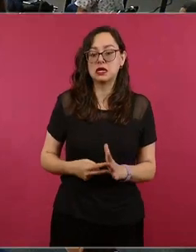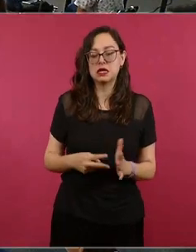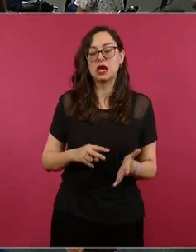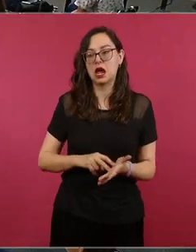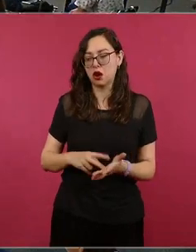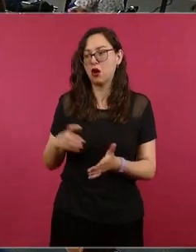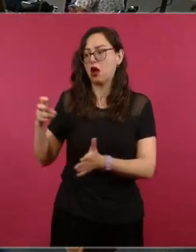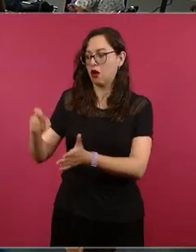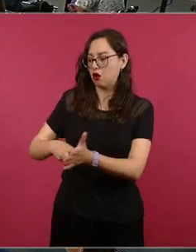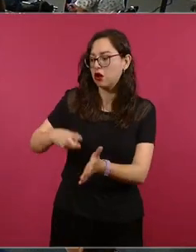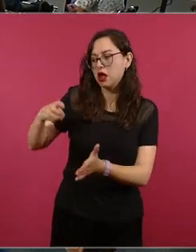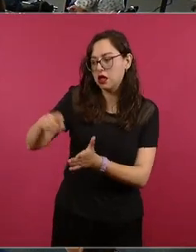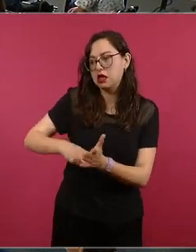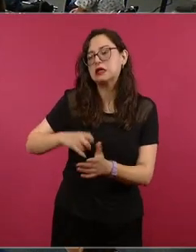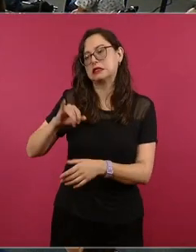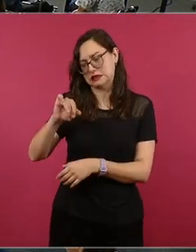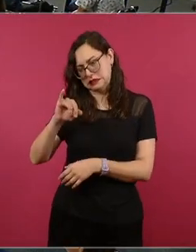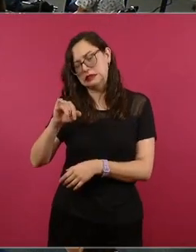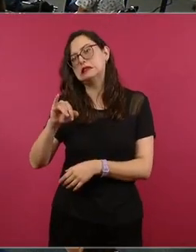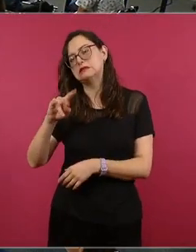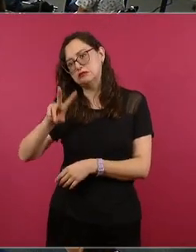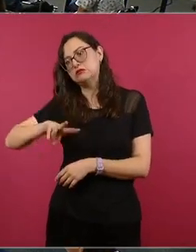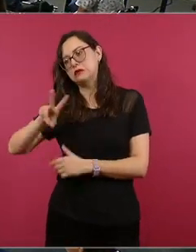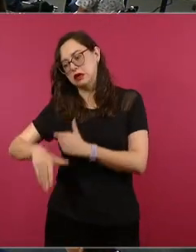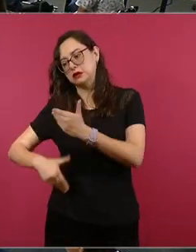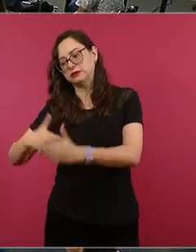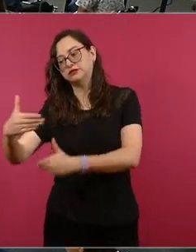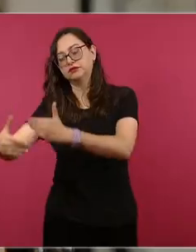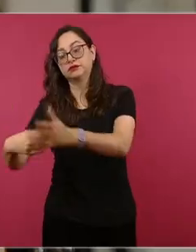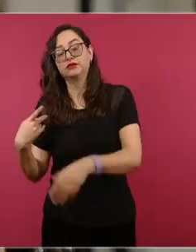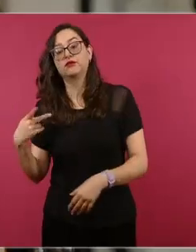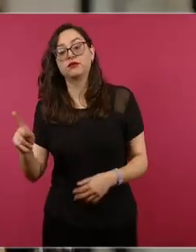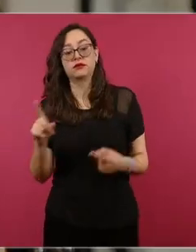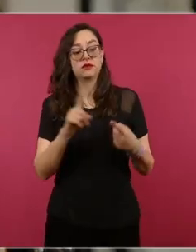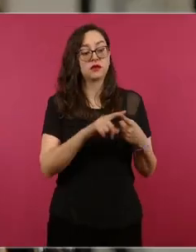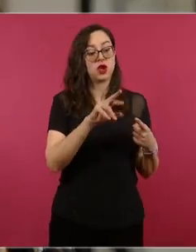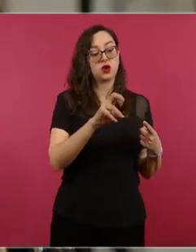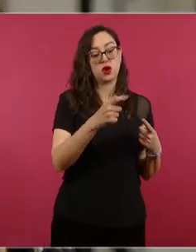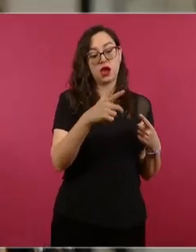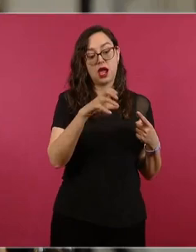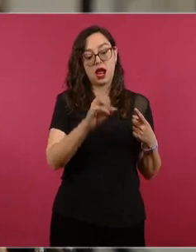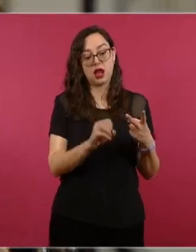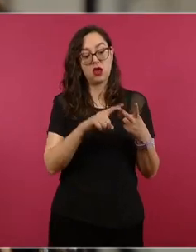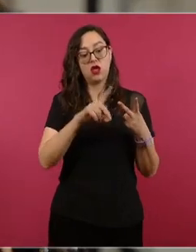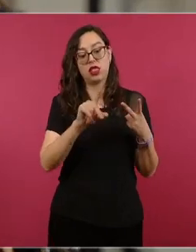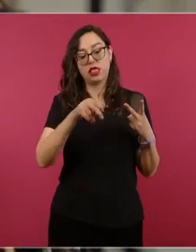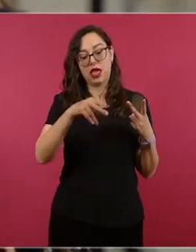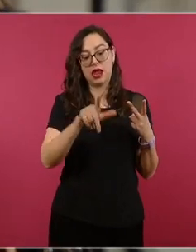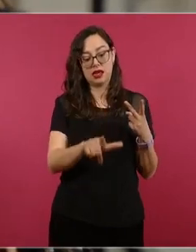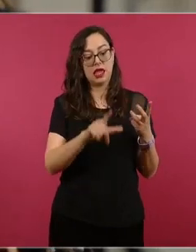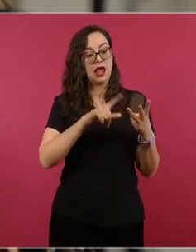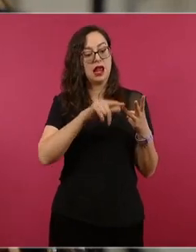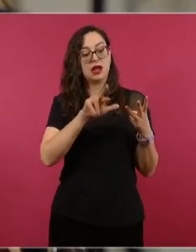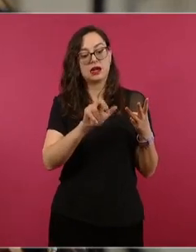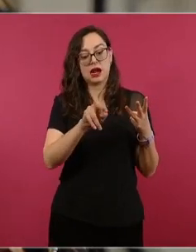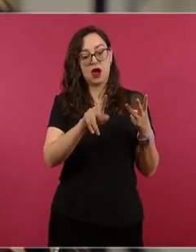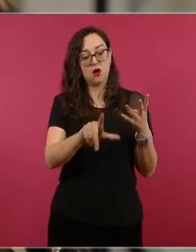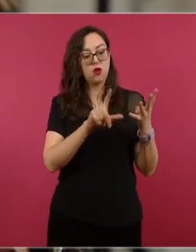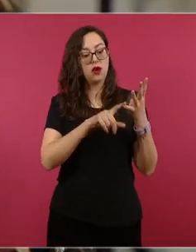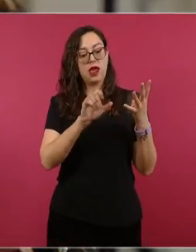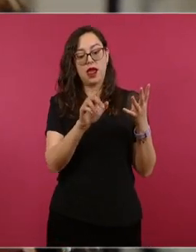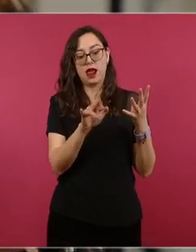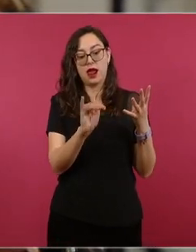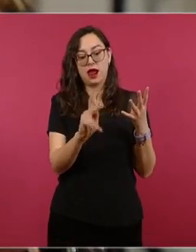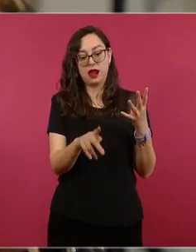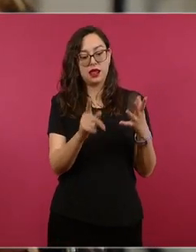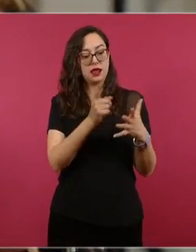embargo, las que operan estas prácticas son Rogelio Higa, Daniel Velasco, Luis Carrillo, Raúl Flores, Eric Rojo,